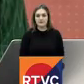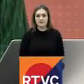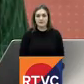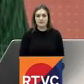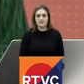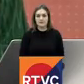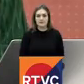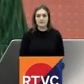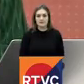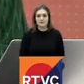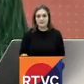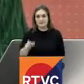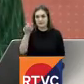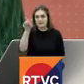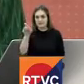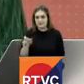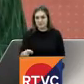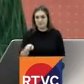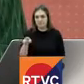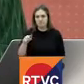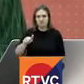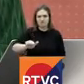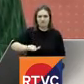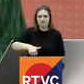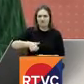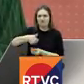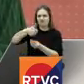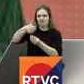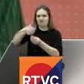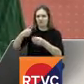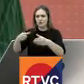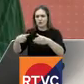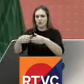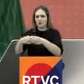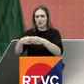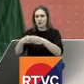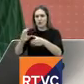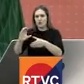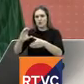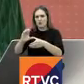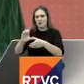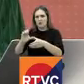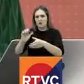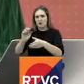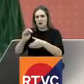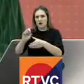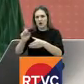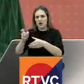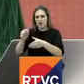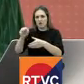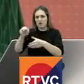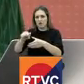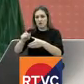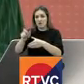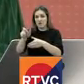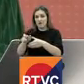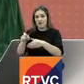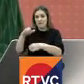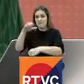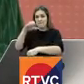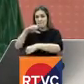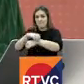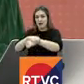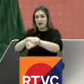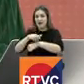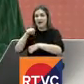Fue capturado alias Cartagena, cabecilla financiero del Clan del Golfo, grupo responsable del atentado que dejó 7 militares muertos en